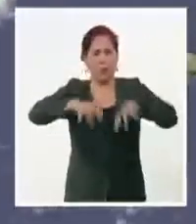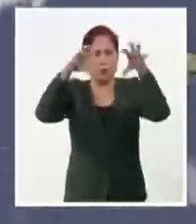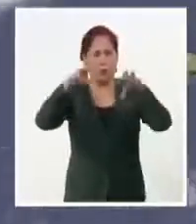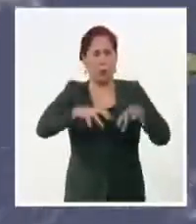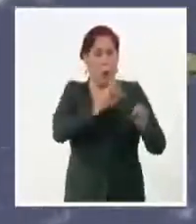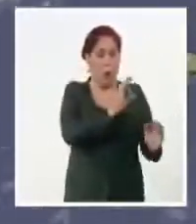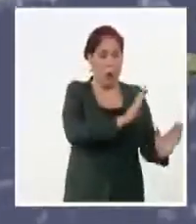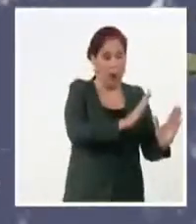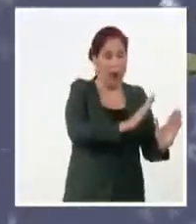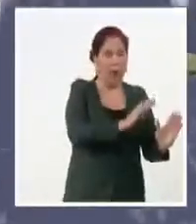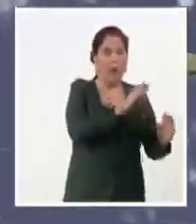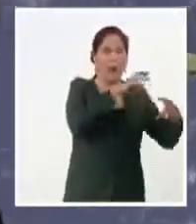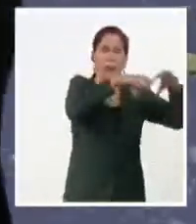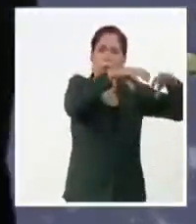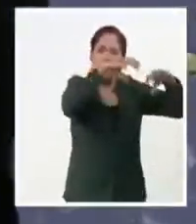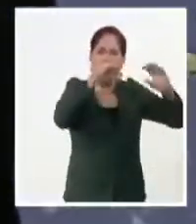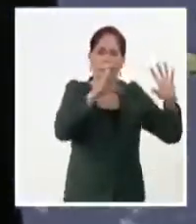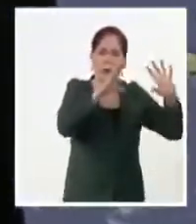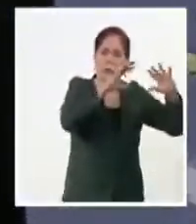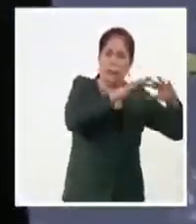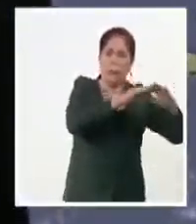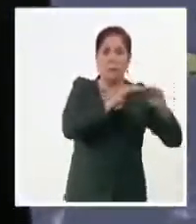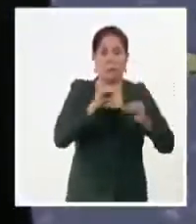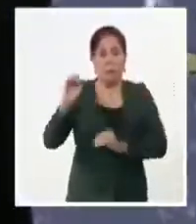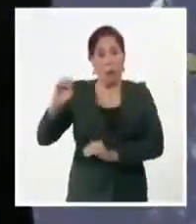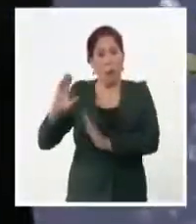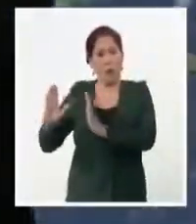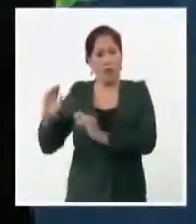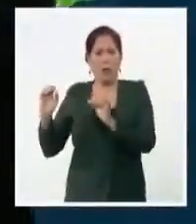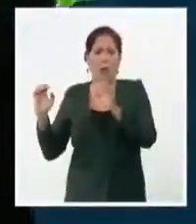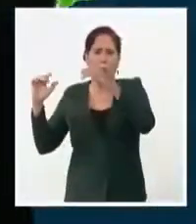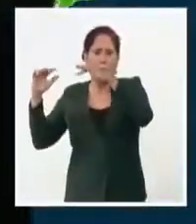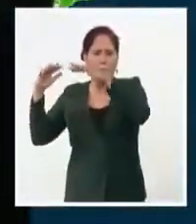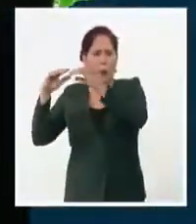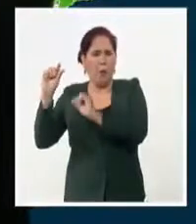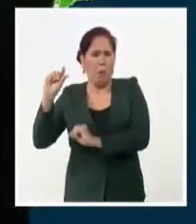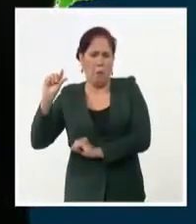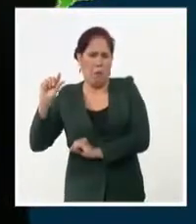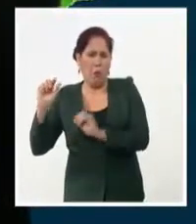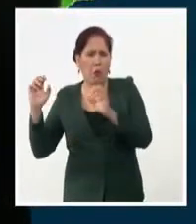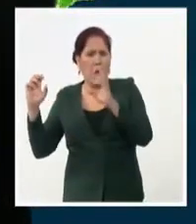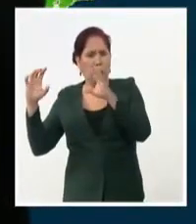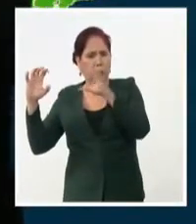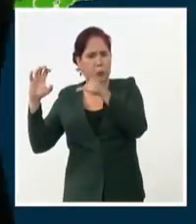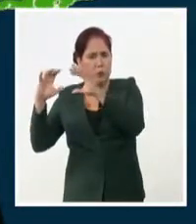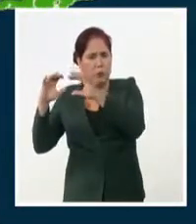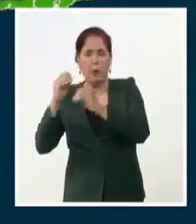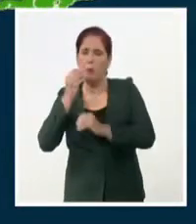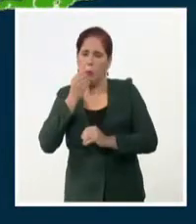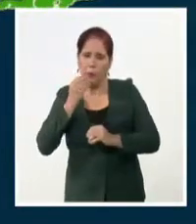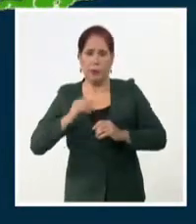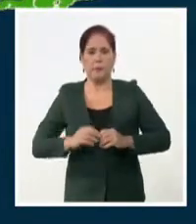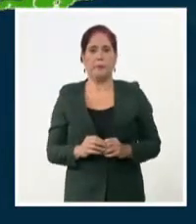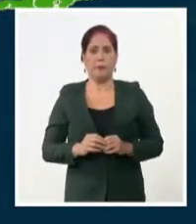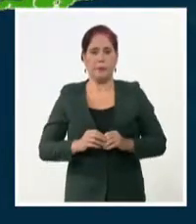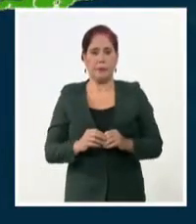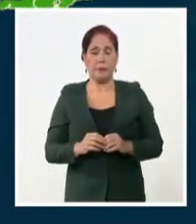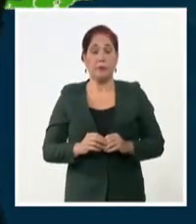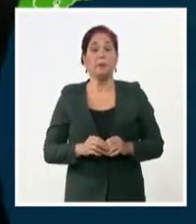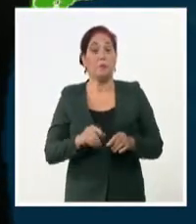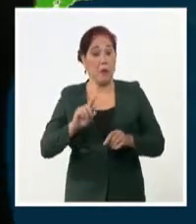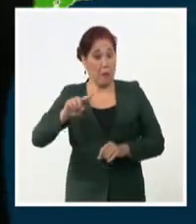del territorio, y predomina poca nubosidad en la parte occidental, que se mantiene bajo la influencia de las altas presiones continentales migratorias. Por eso